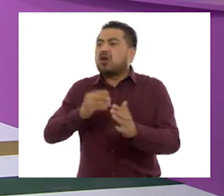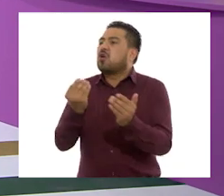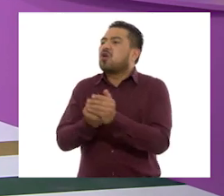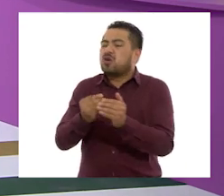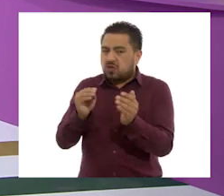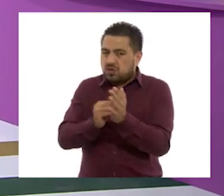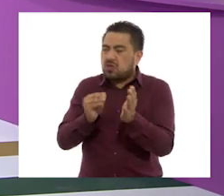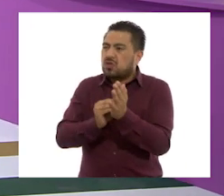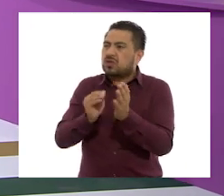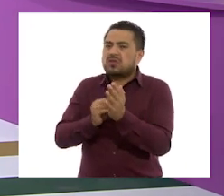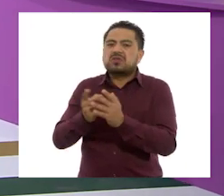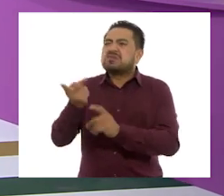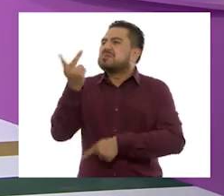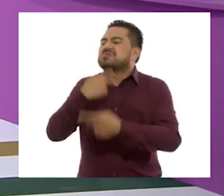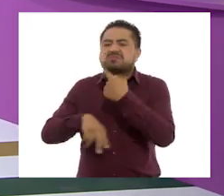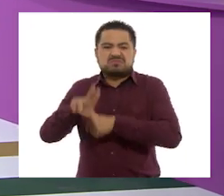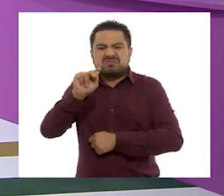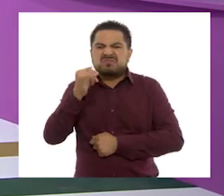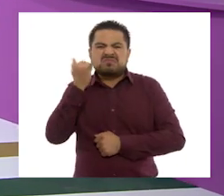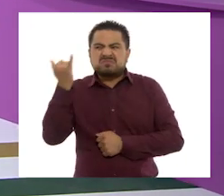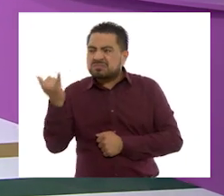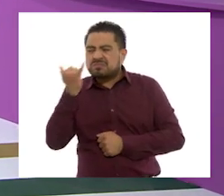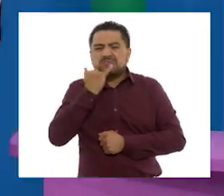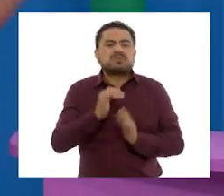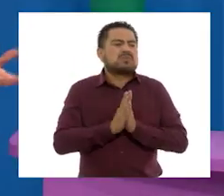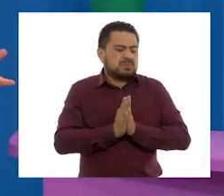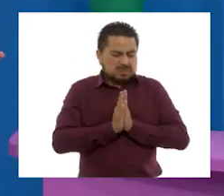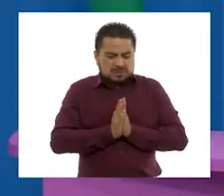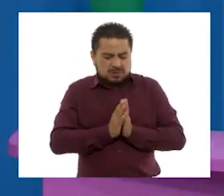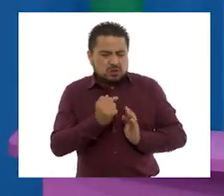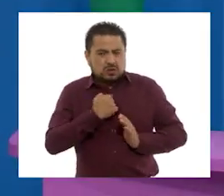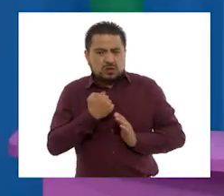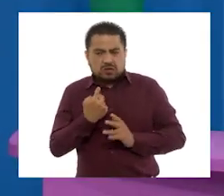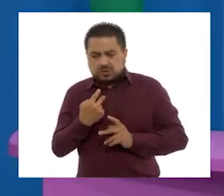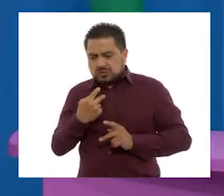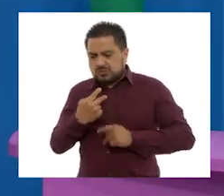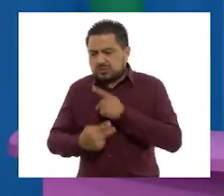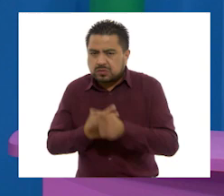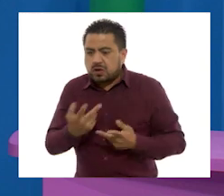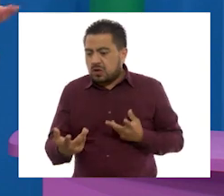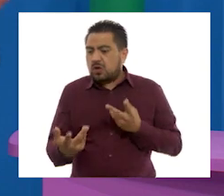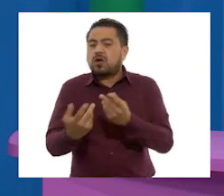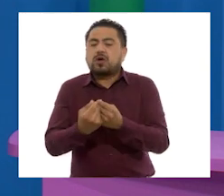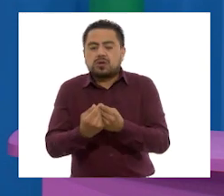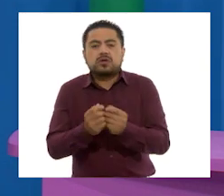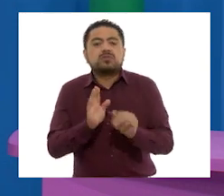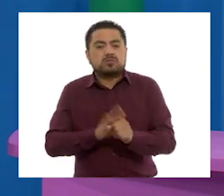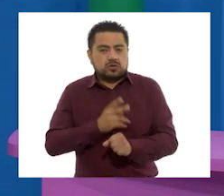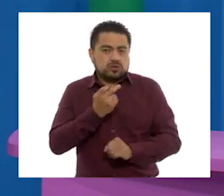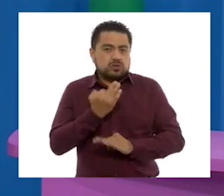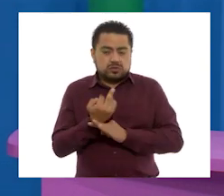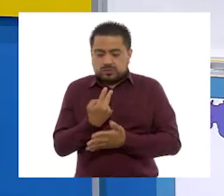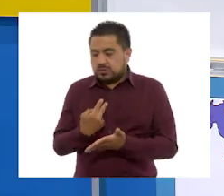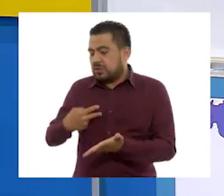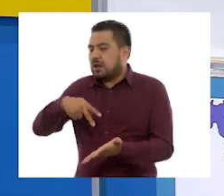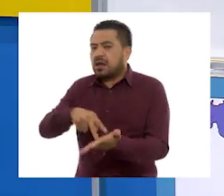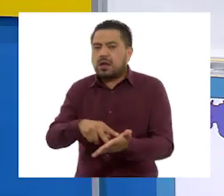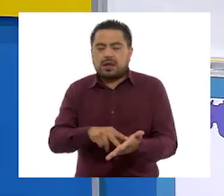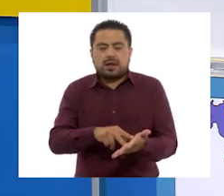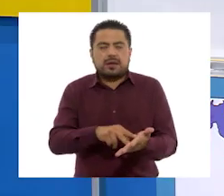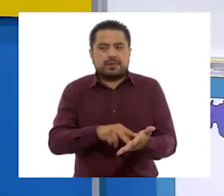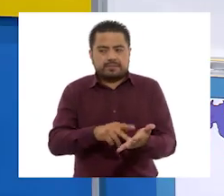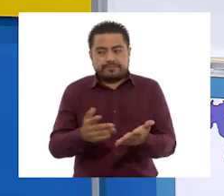no. Entonces no va a poder llegar. Y me habló y me pidió que por favor pues viniera con todos ustedes. Y por eso estoy aquí. Ya